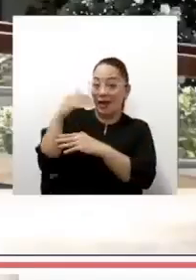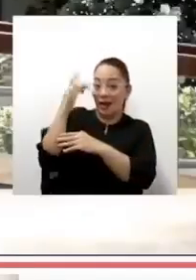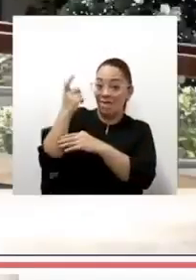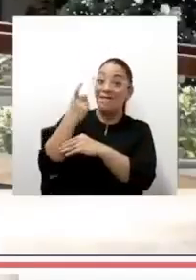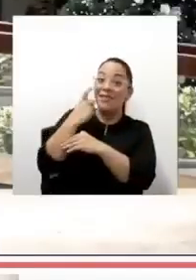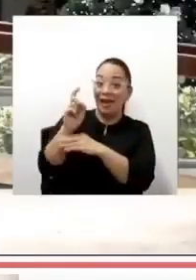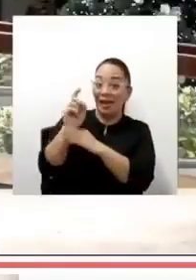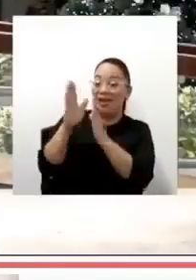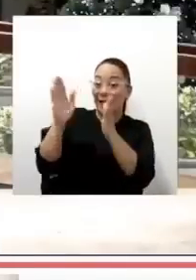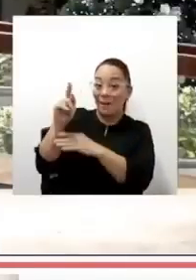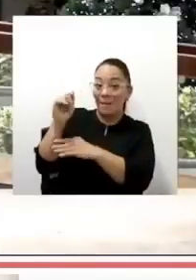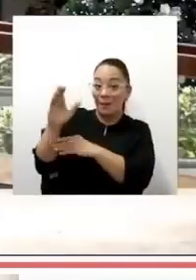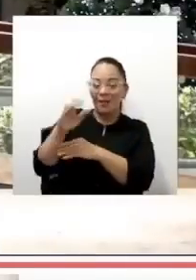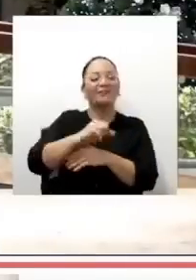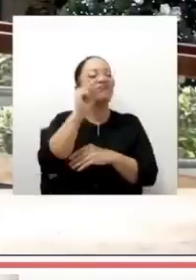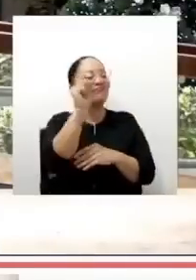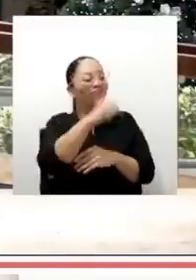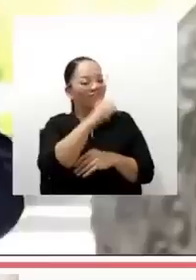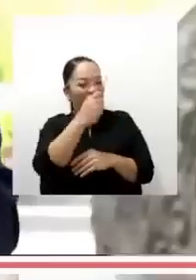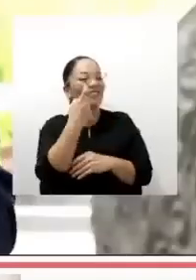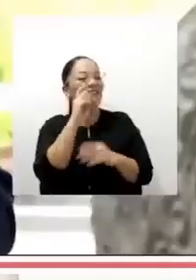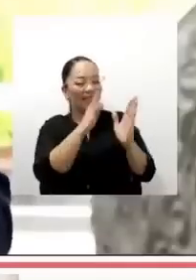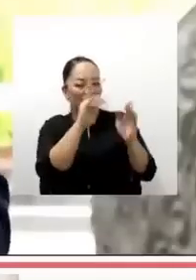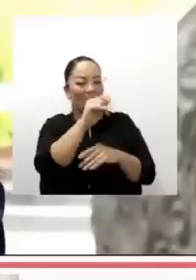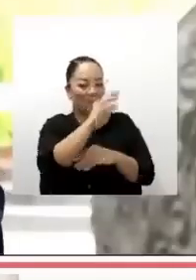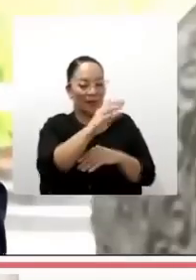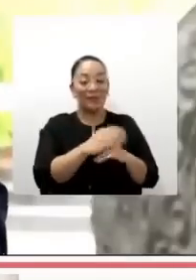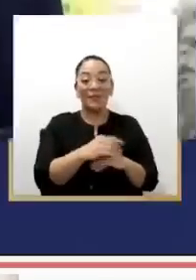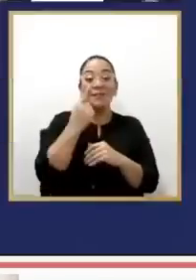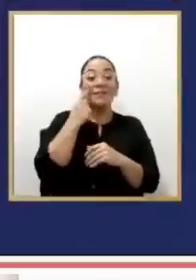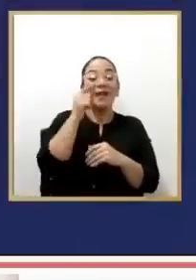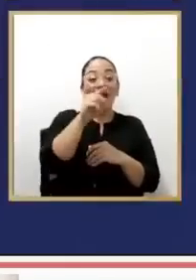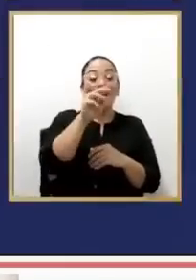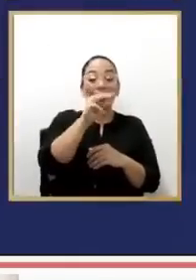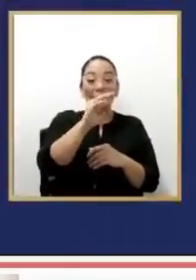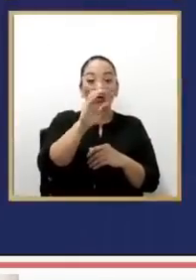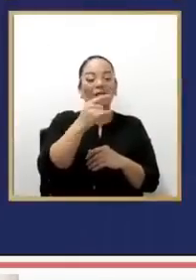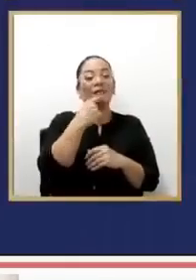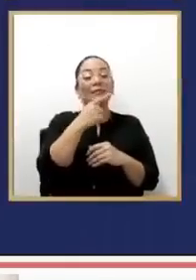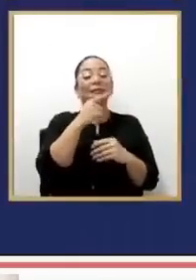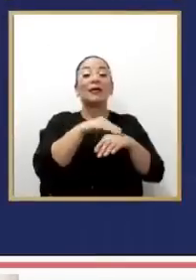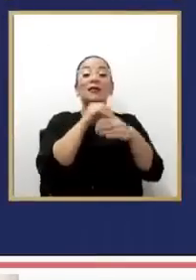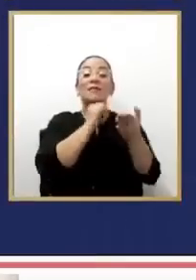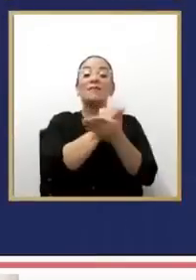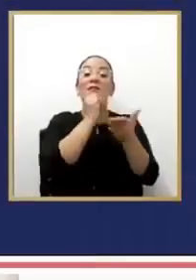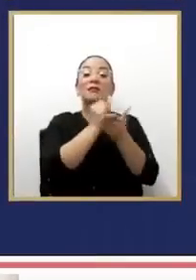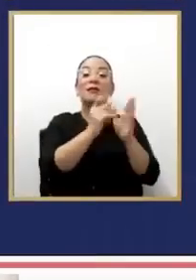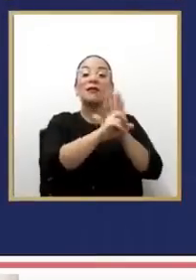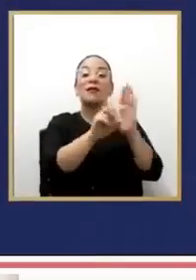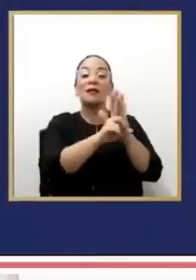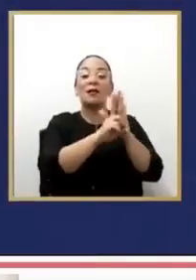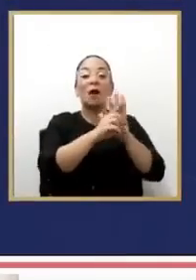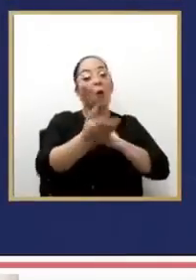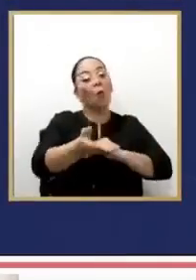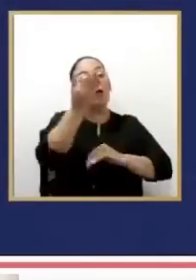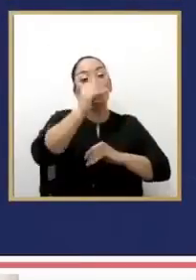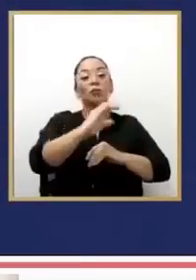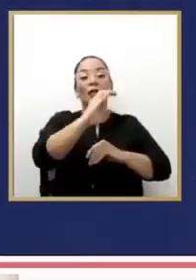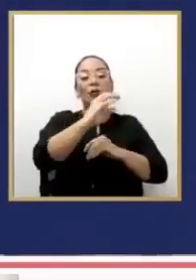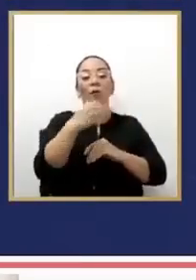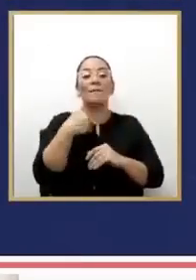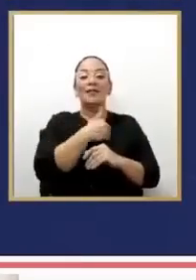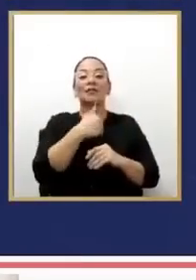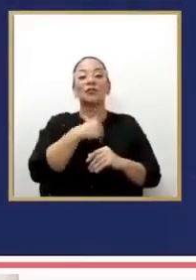fiscal general del PAC. Ah. Y don Mario Cárdenas en este dice que se investigue la legalidad del aumento de salario a